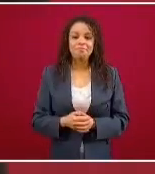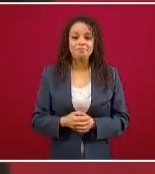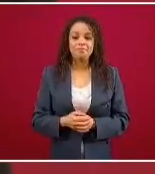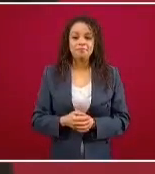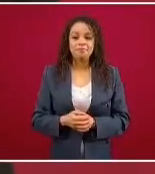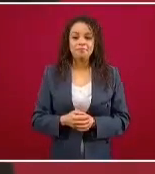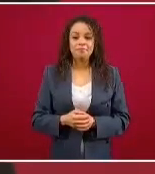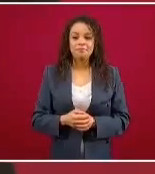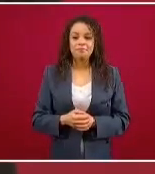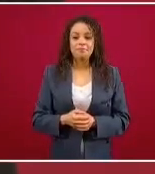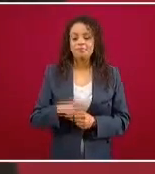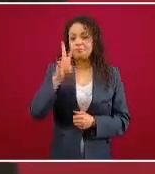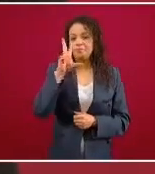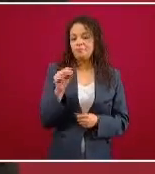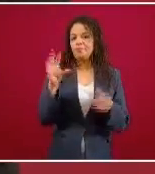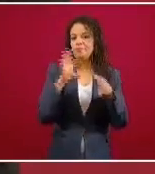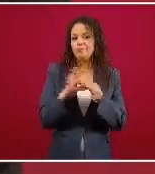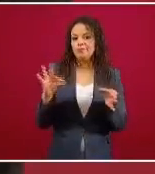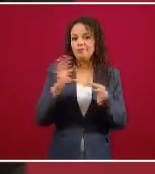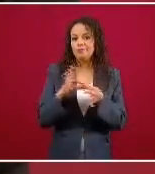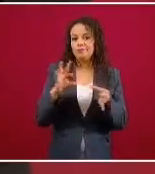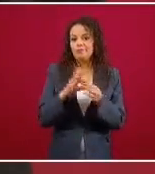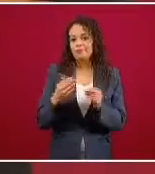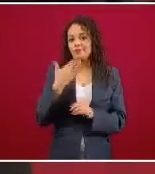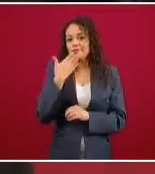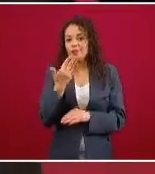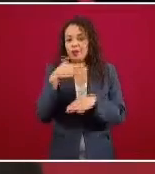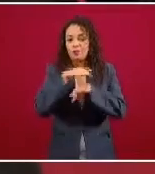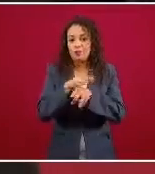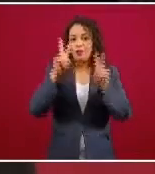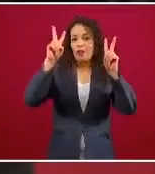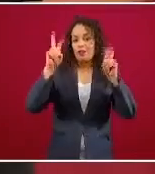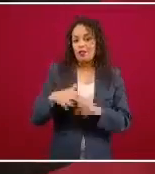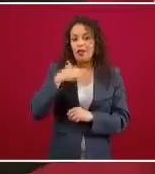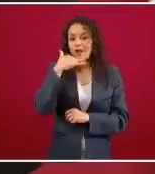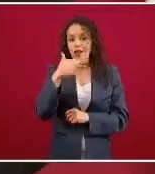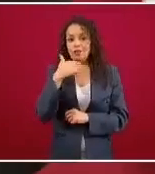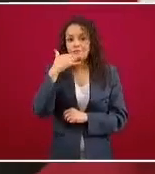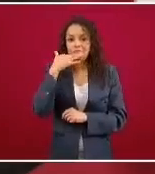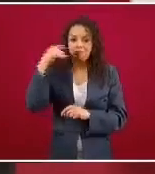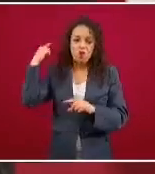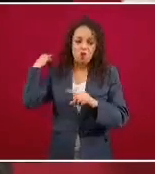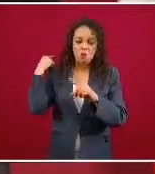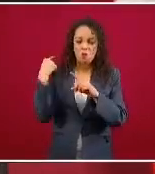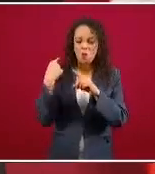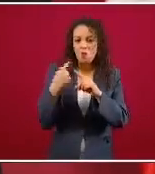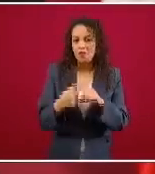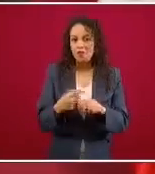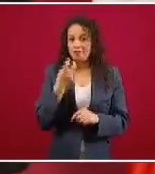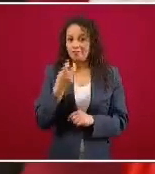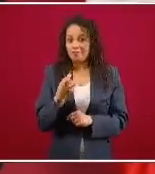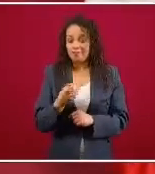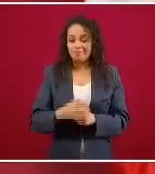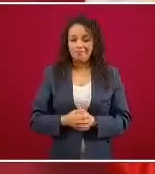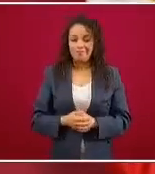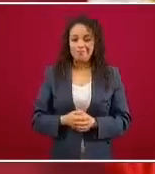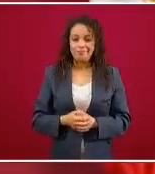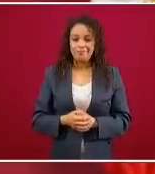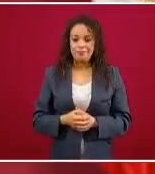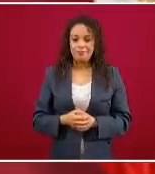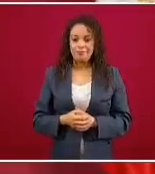se trató el tema de la corrupción durante todo este tiempo. Además, se soslayó